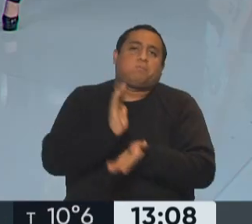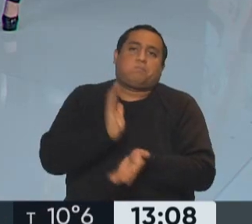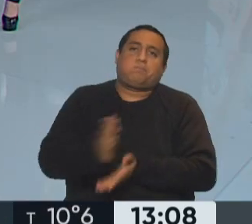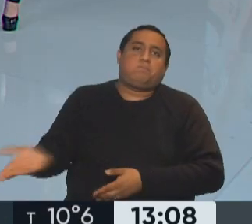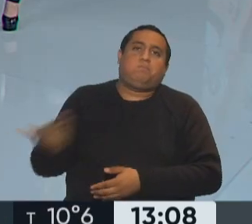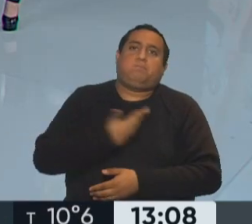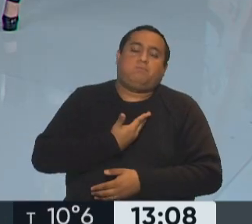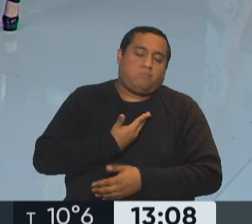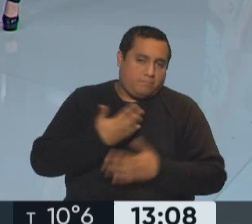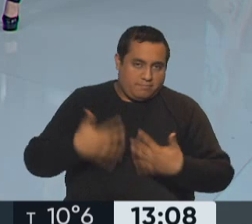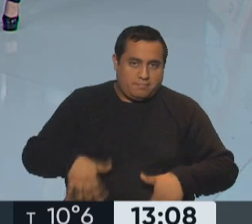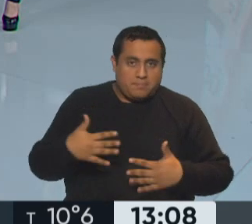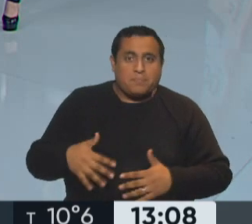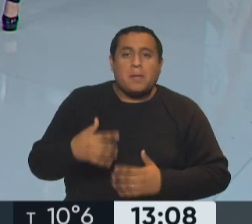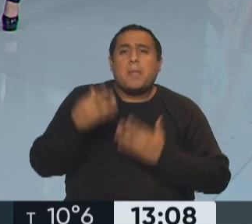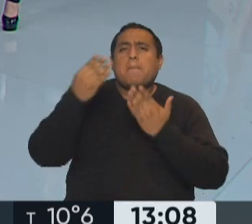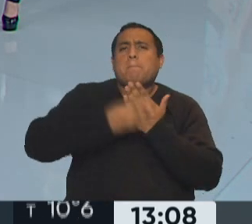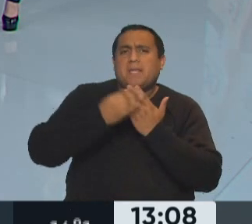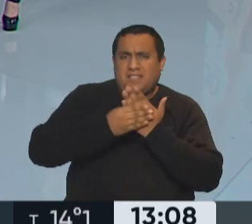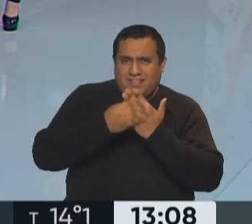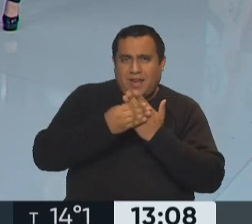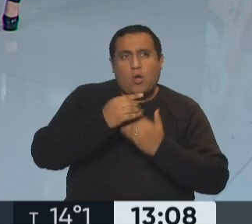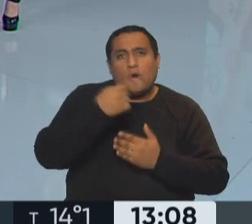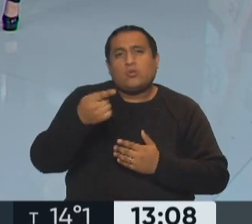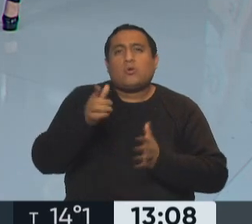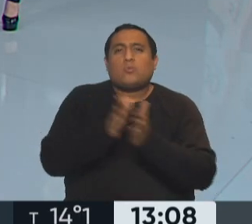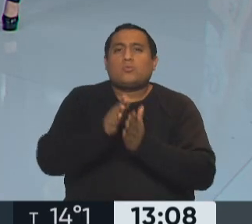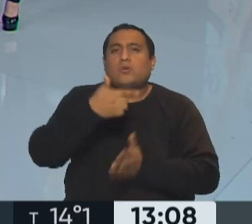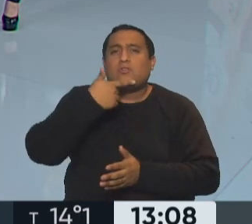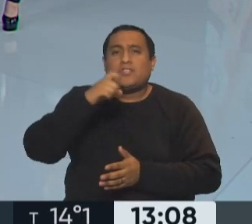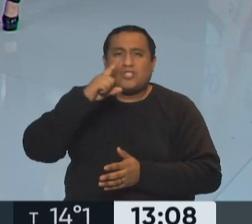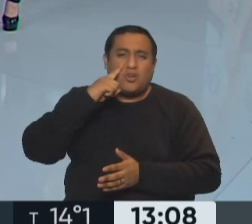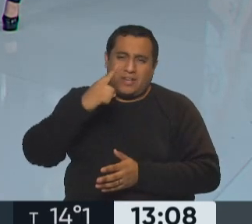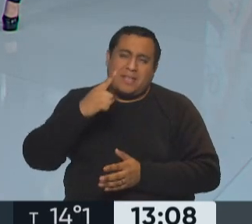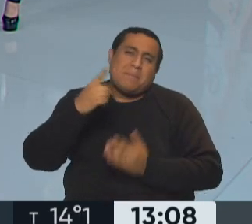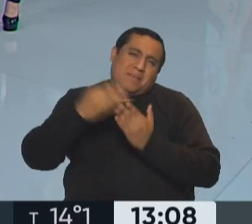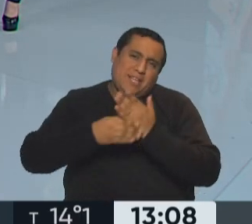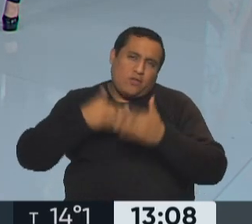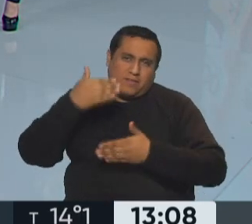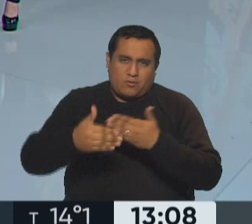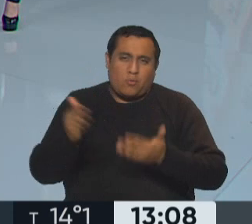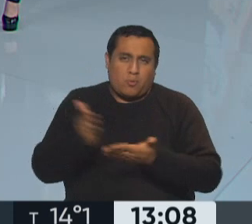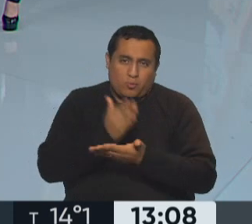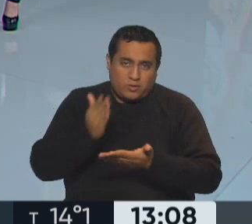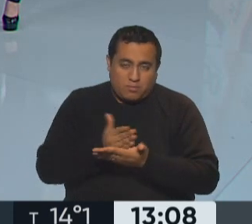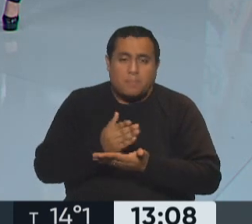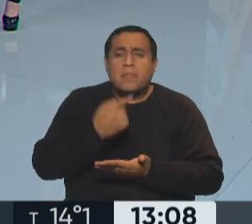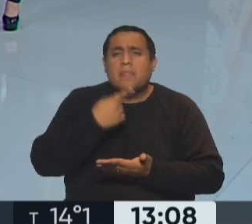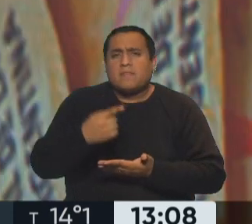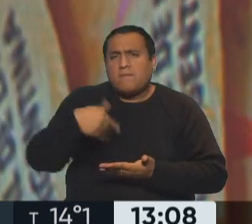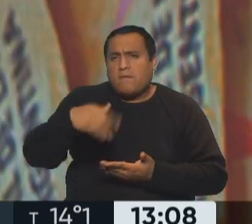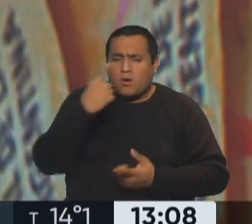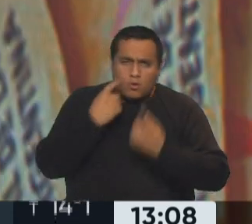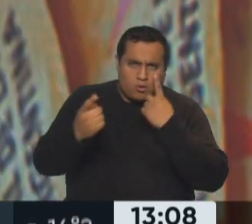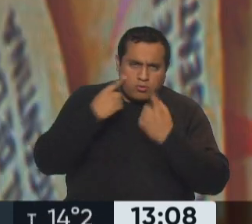la demanda de dólares. La ministra, junto también con Daniel Scioli, ahora ministro de Desarrollo Productivo, se propusieron empezar a controlar más fuertemente esto,